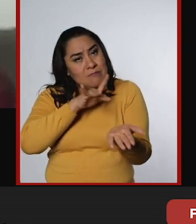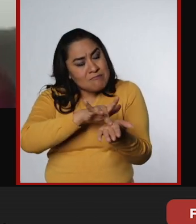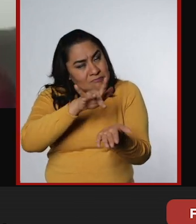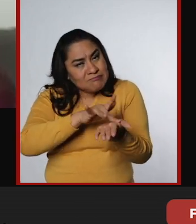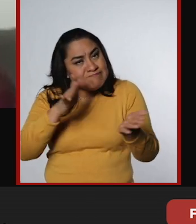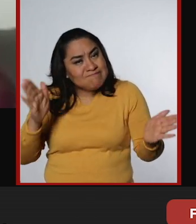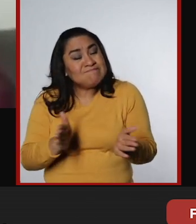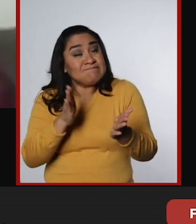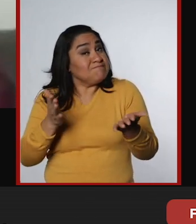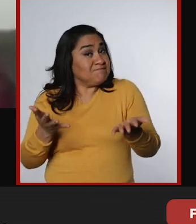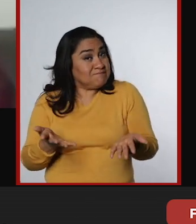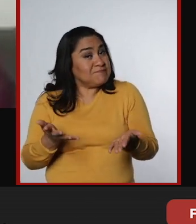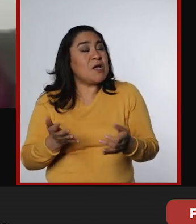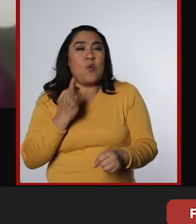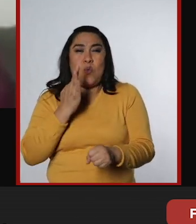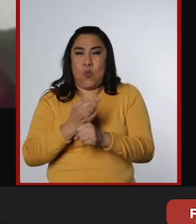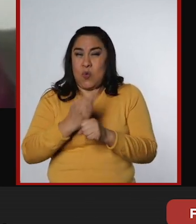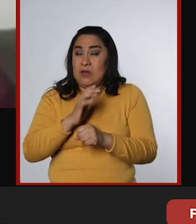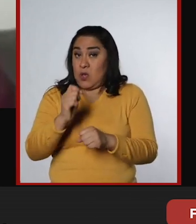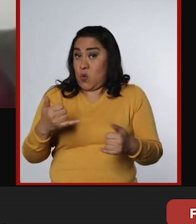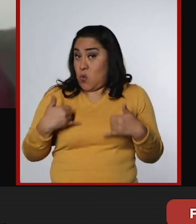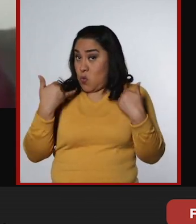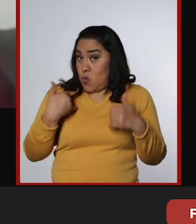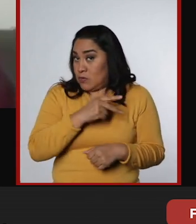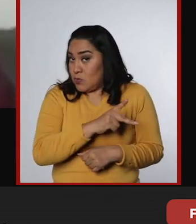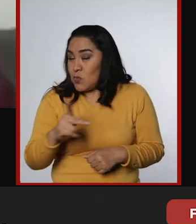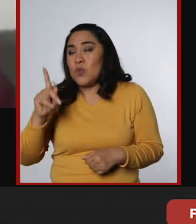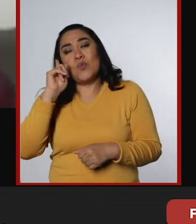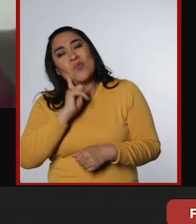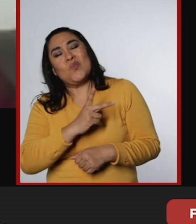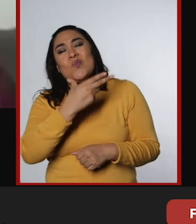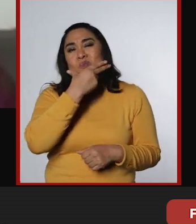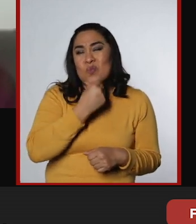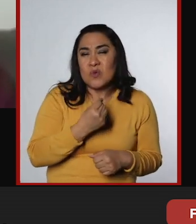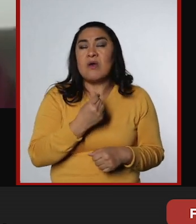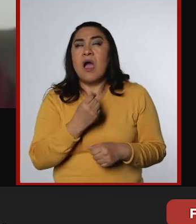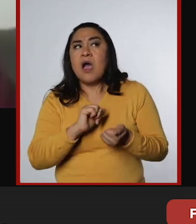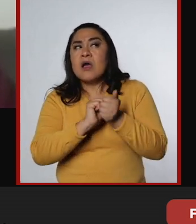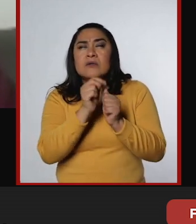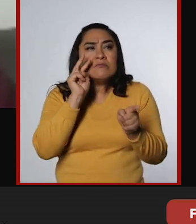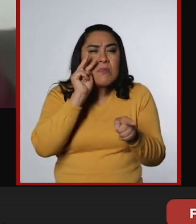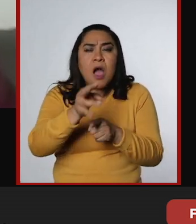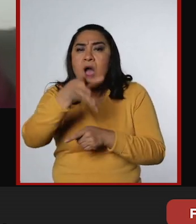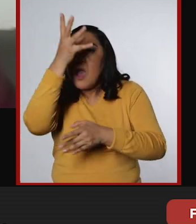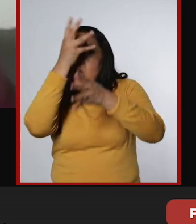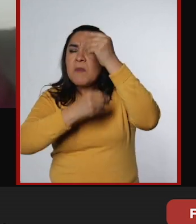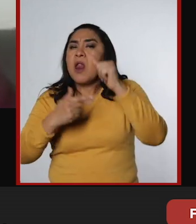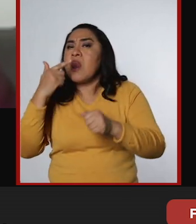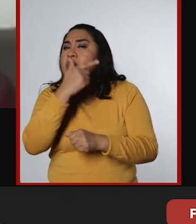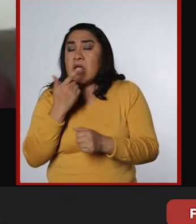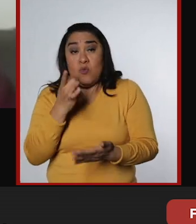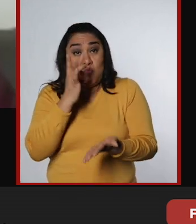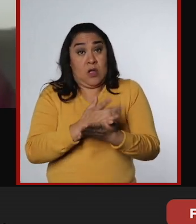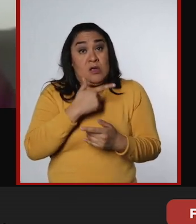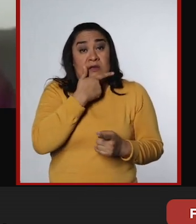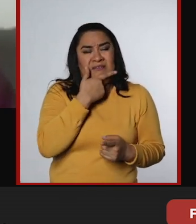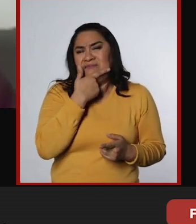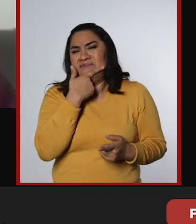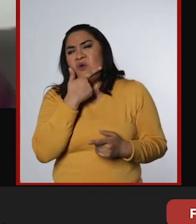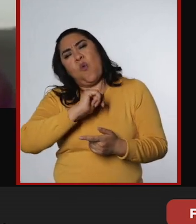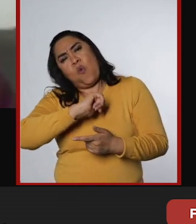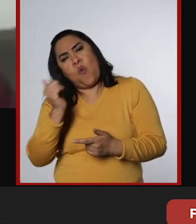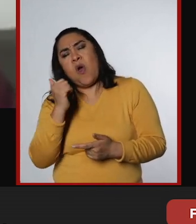las jóvenes también aprenden otras lenguas, no solo el inglés, pues crecen, y crece también el espíritu y la humanidad,